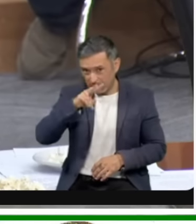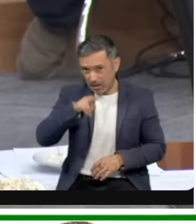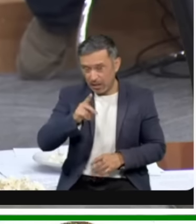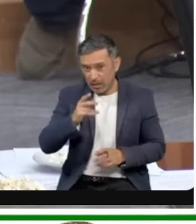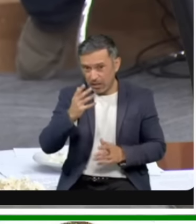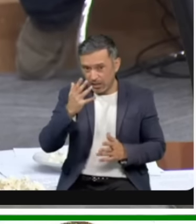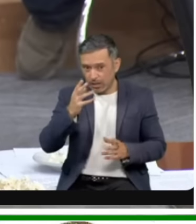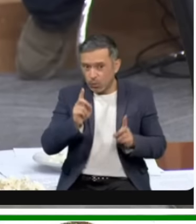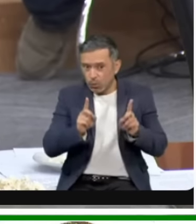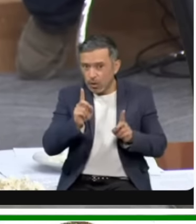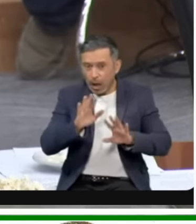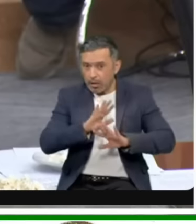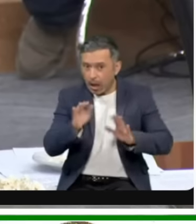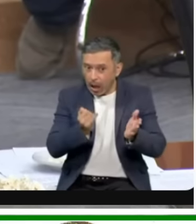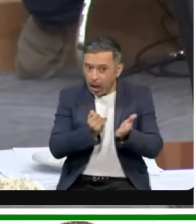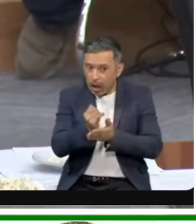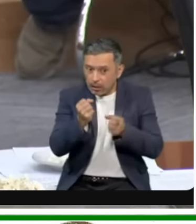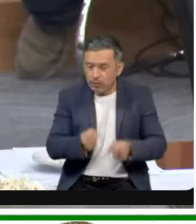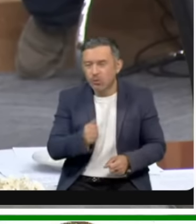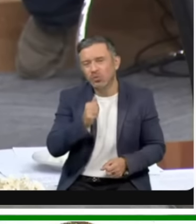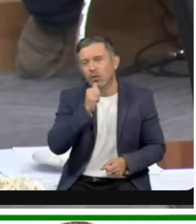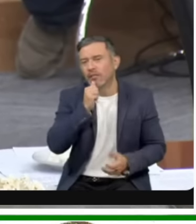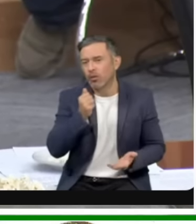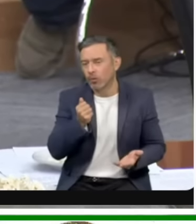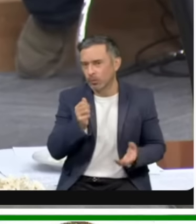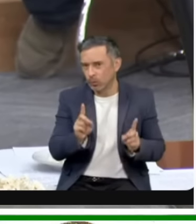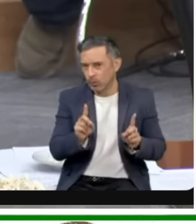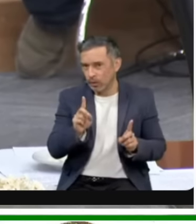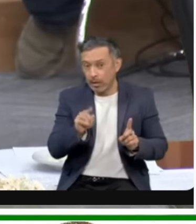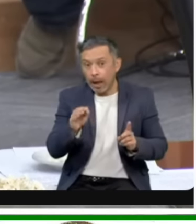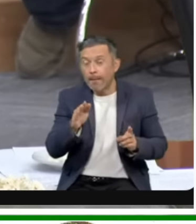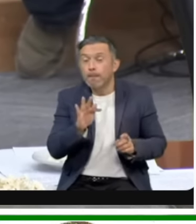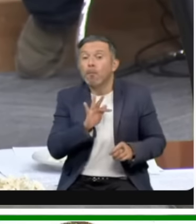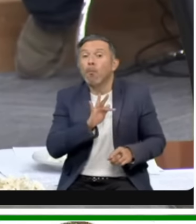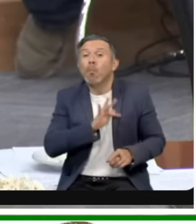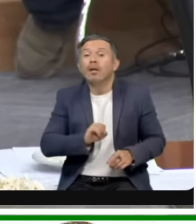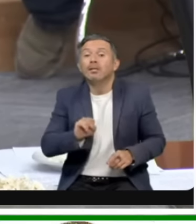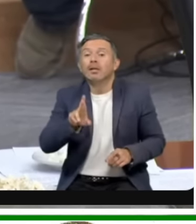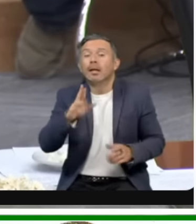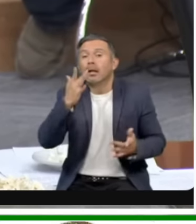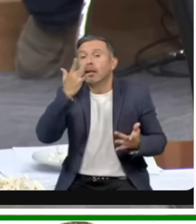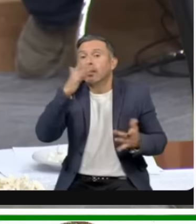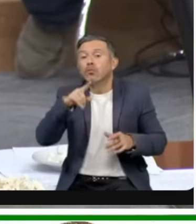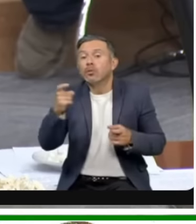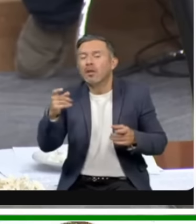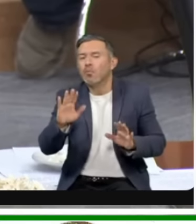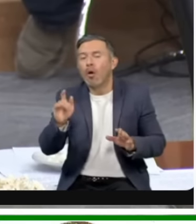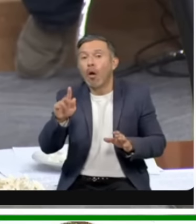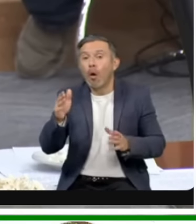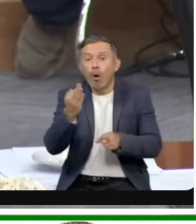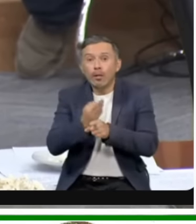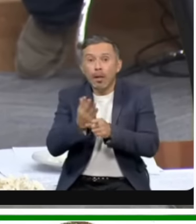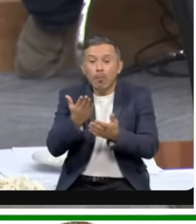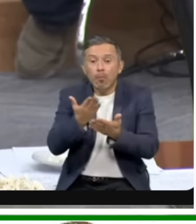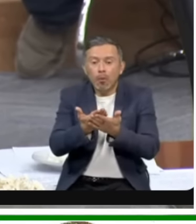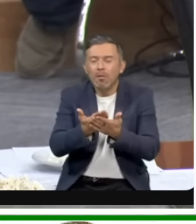sido formalizada esta posible separación pero más allá de ello creemos que llega tarde creemos que